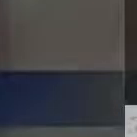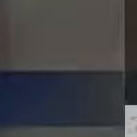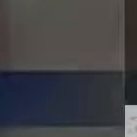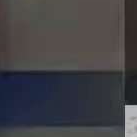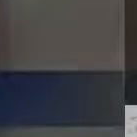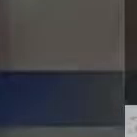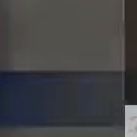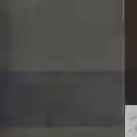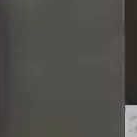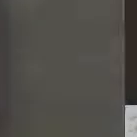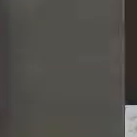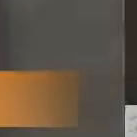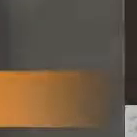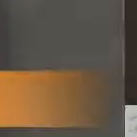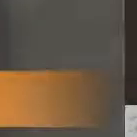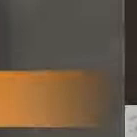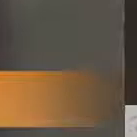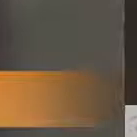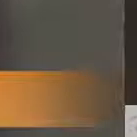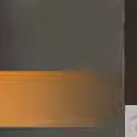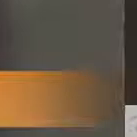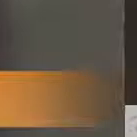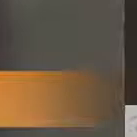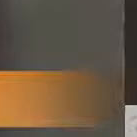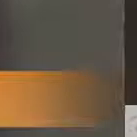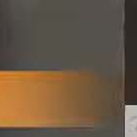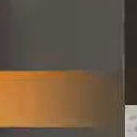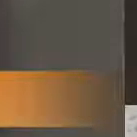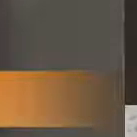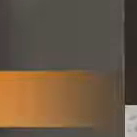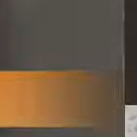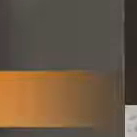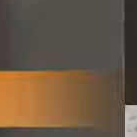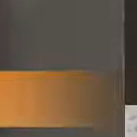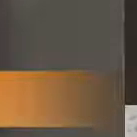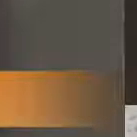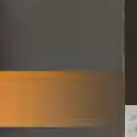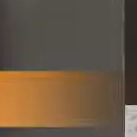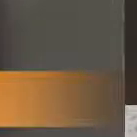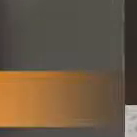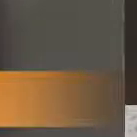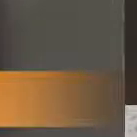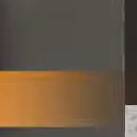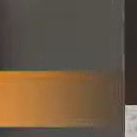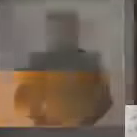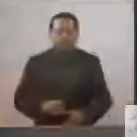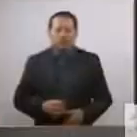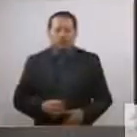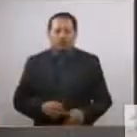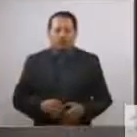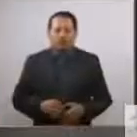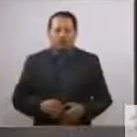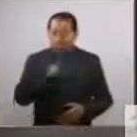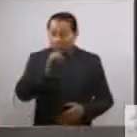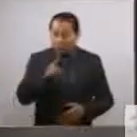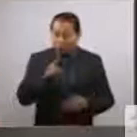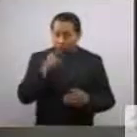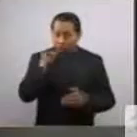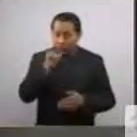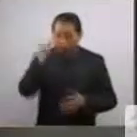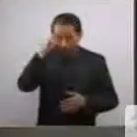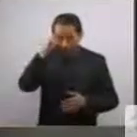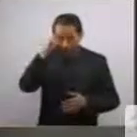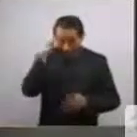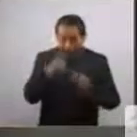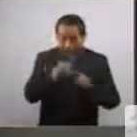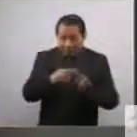humanidad se empobrece. Miguel León Portilla. Las lenguas indígenas son lenguas de la tierra, llenas de información geográfica, ecológica y